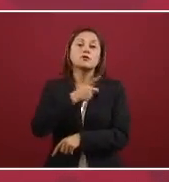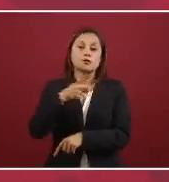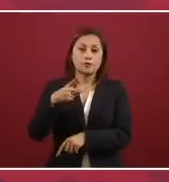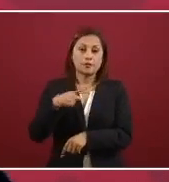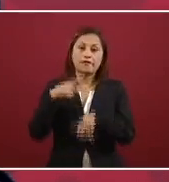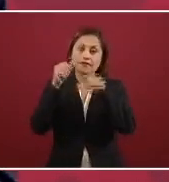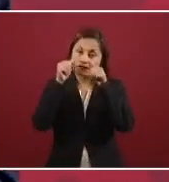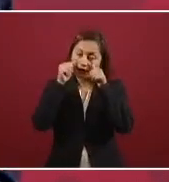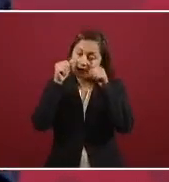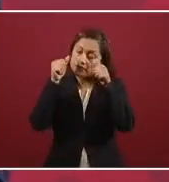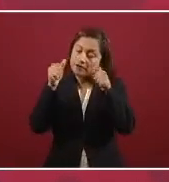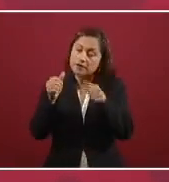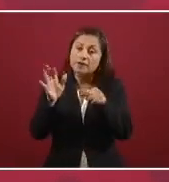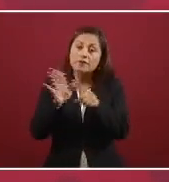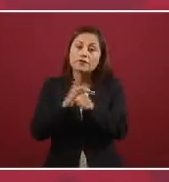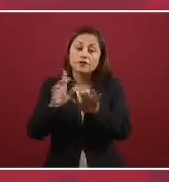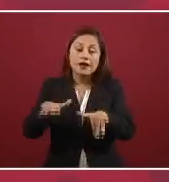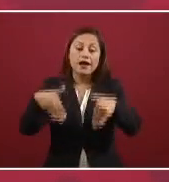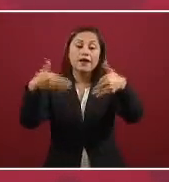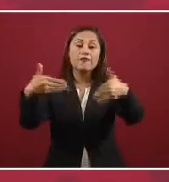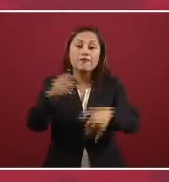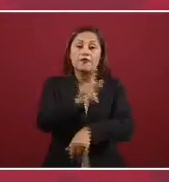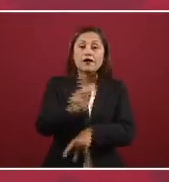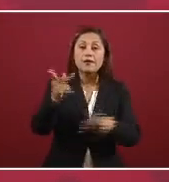atenta. Es lo mismo de los fueros.